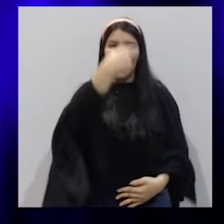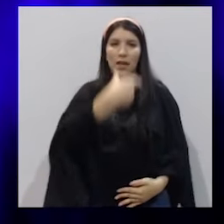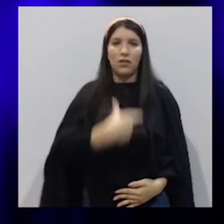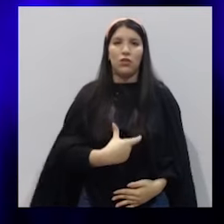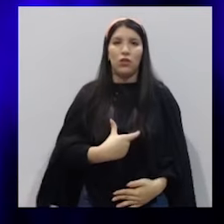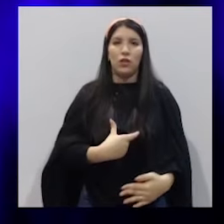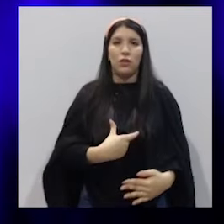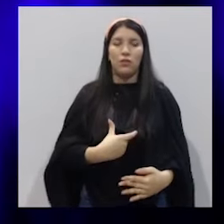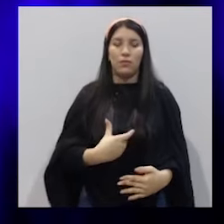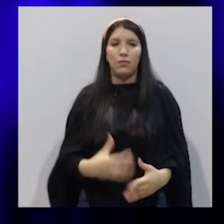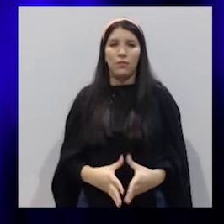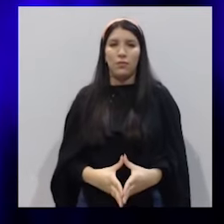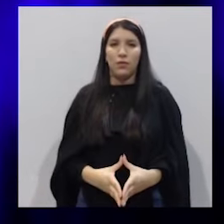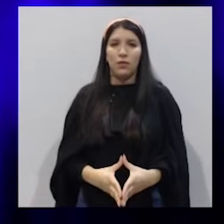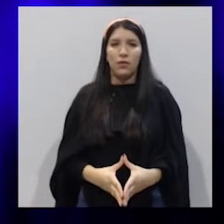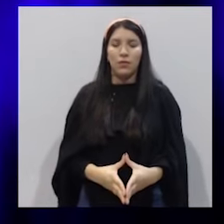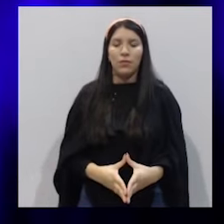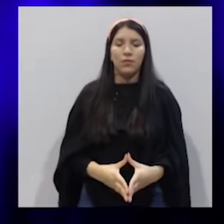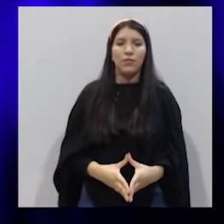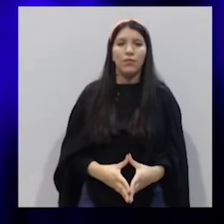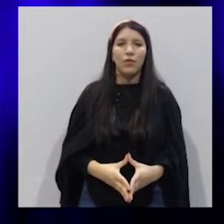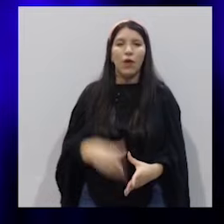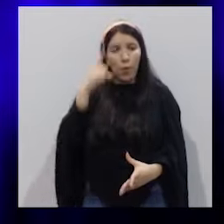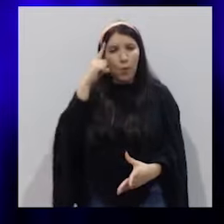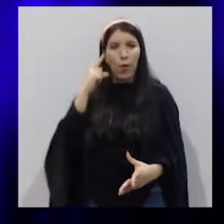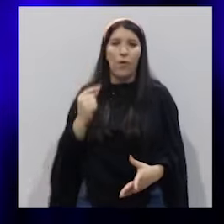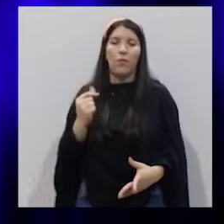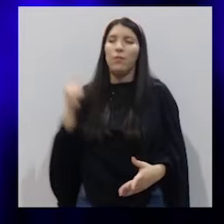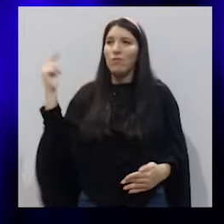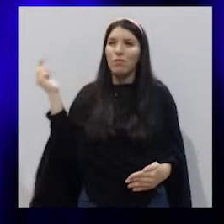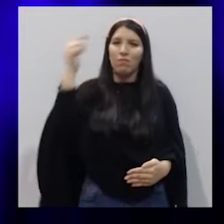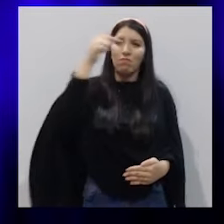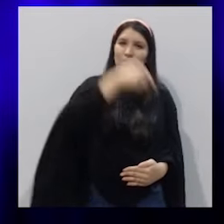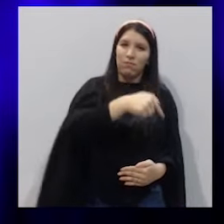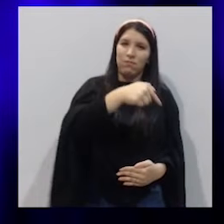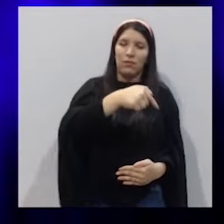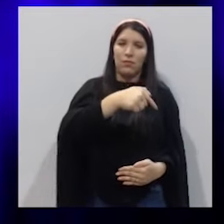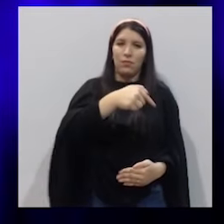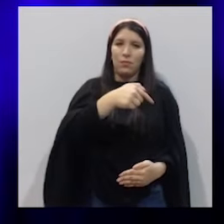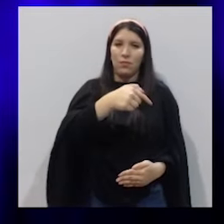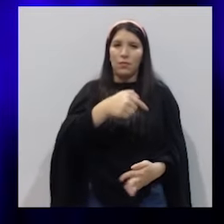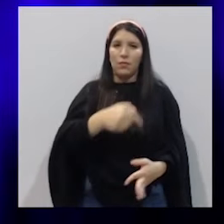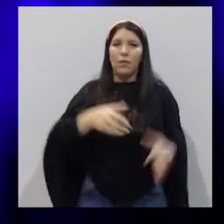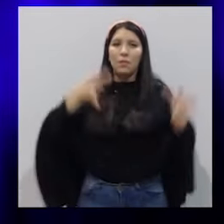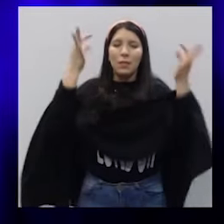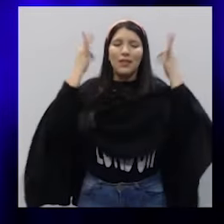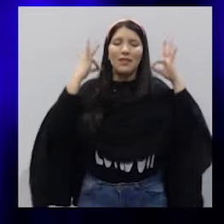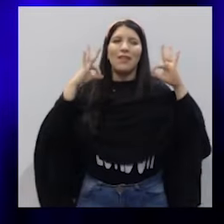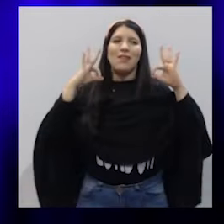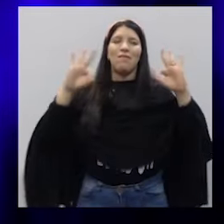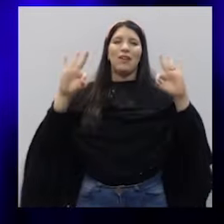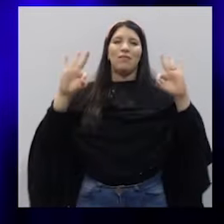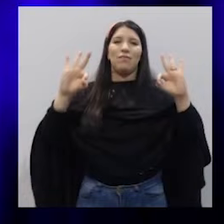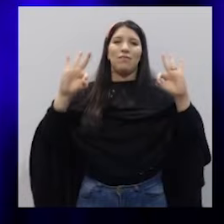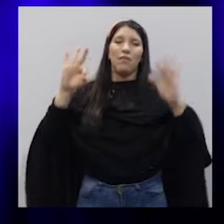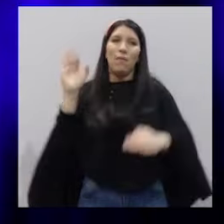todo por ti y por mí entregó su vida ejecutando este plan dice la palabra de dios que